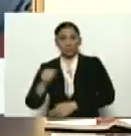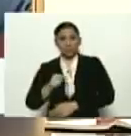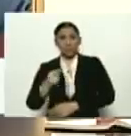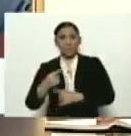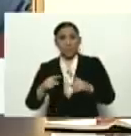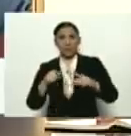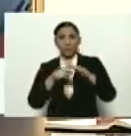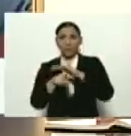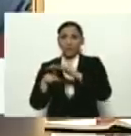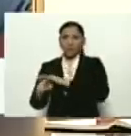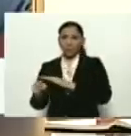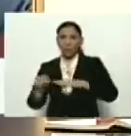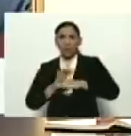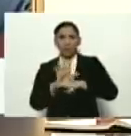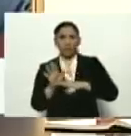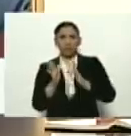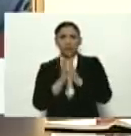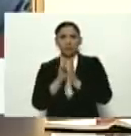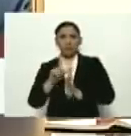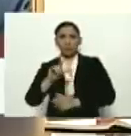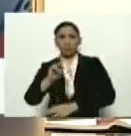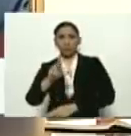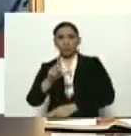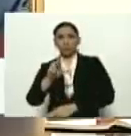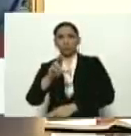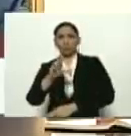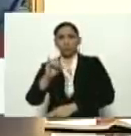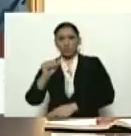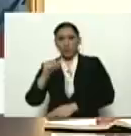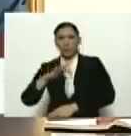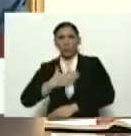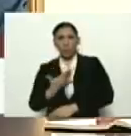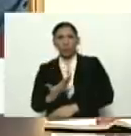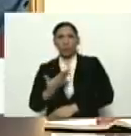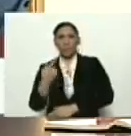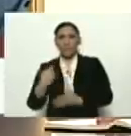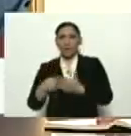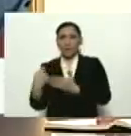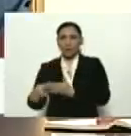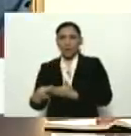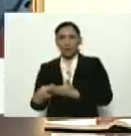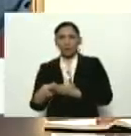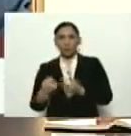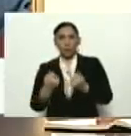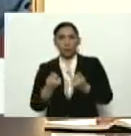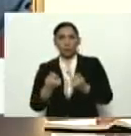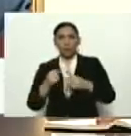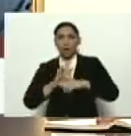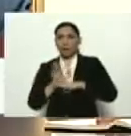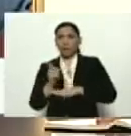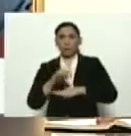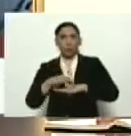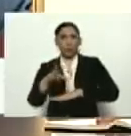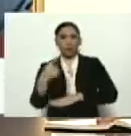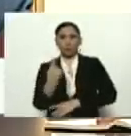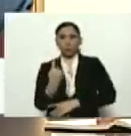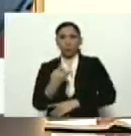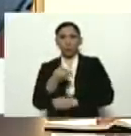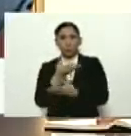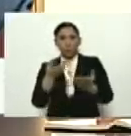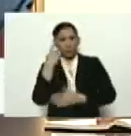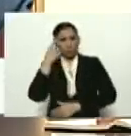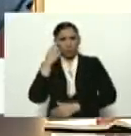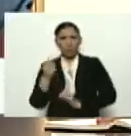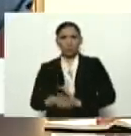del ALBA, Santa Lucía hubiera podido pagar los sueldos públicos, porque en el ALBA no lo hubiéramos dejado solo. Ustedes lo